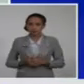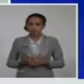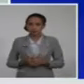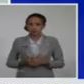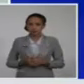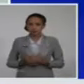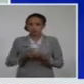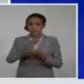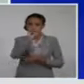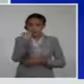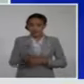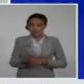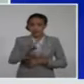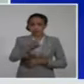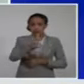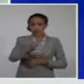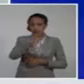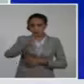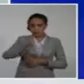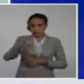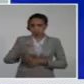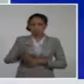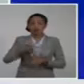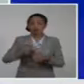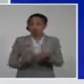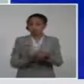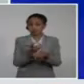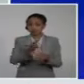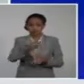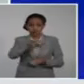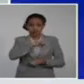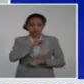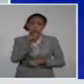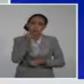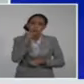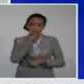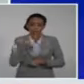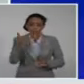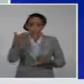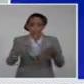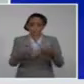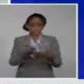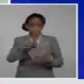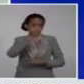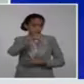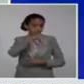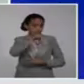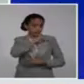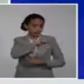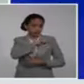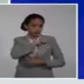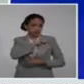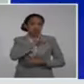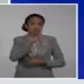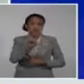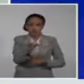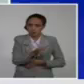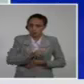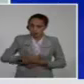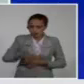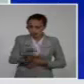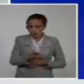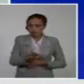casos autóctonos ayer, cifra uno más que el día anterior, en 7 de sus 11